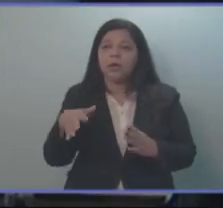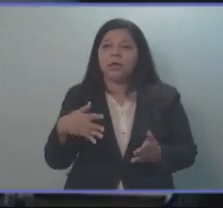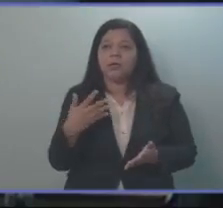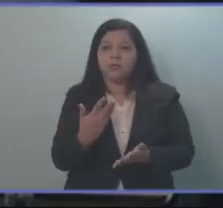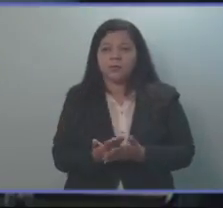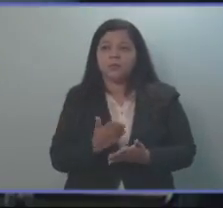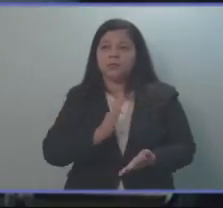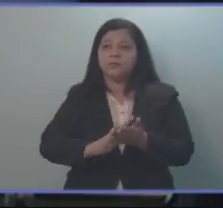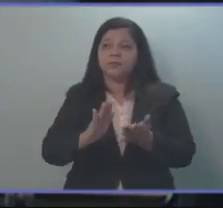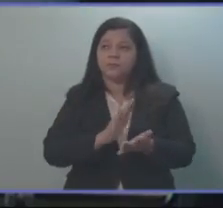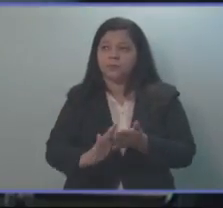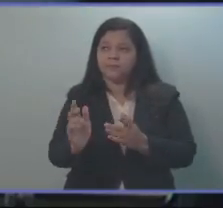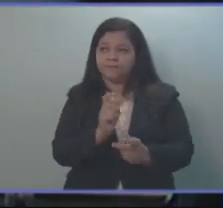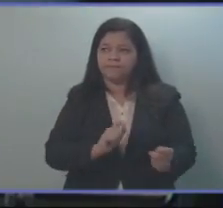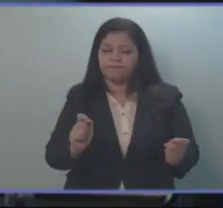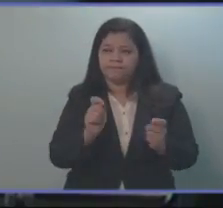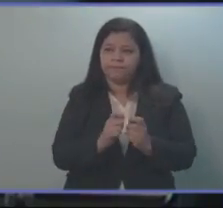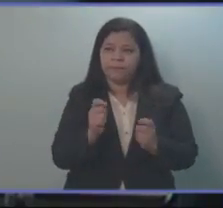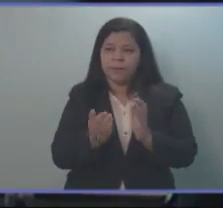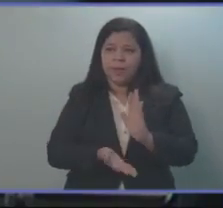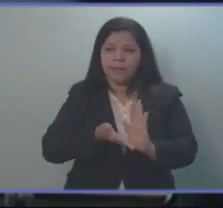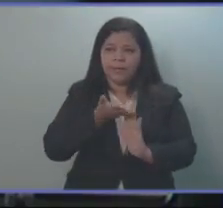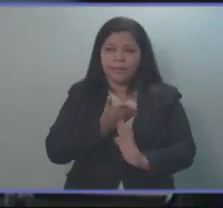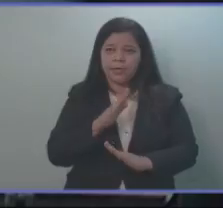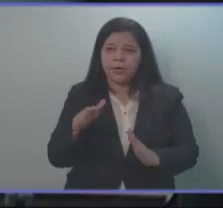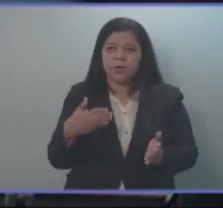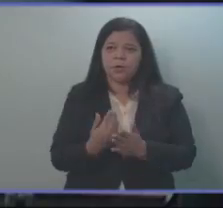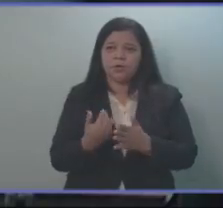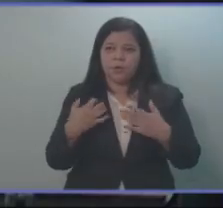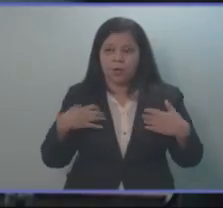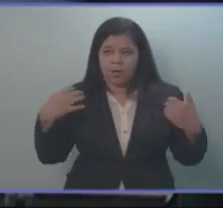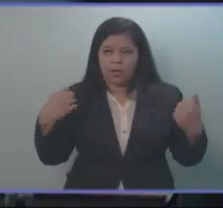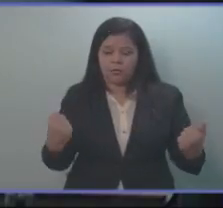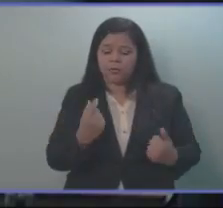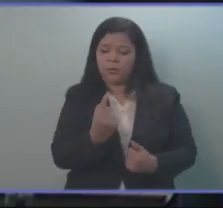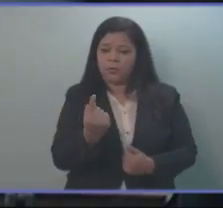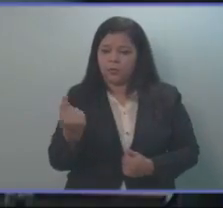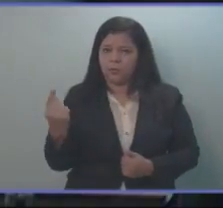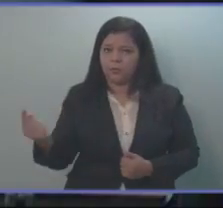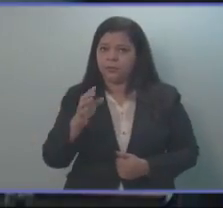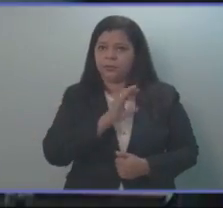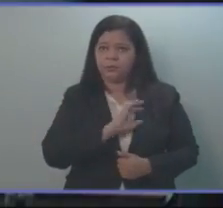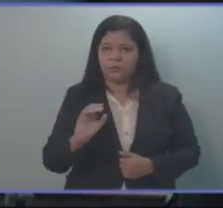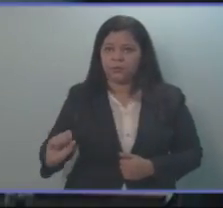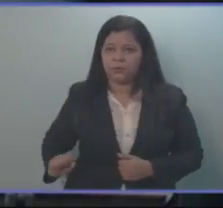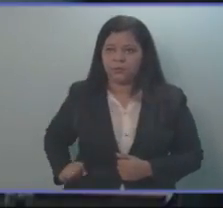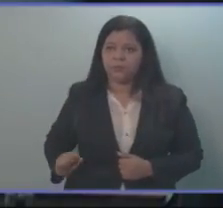contribución efectiva al desarrollo pleno de la salud de los salvadoreños.